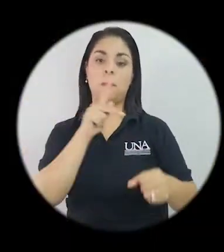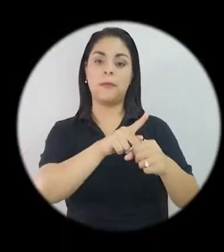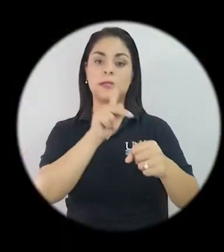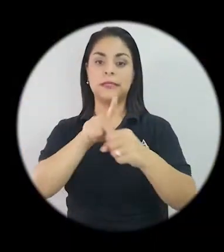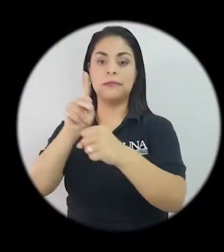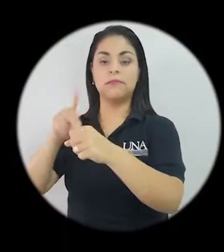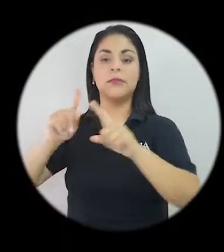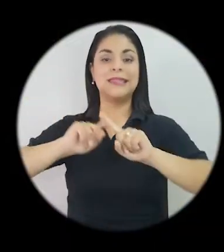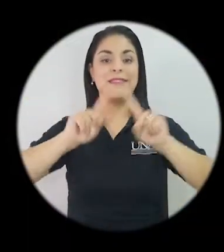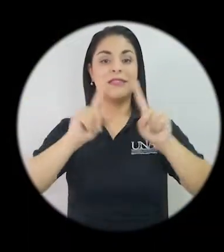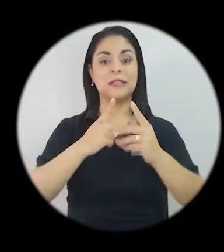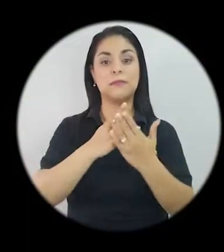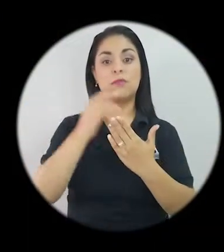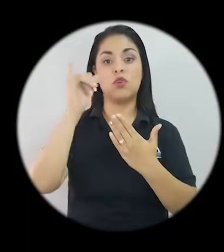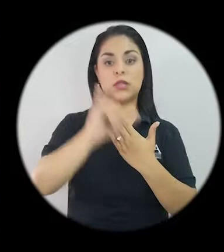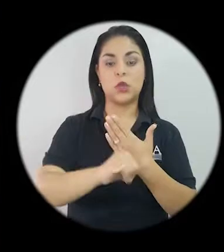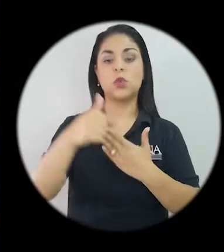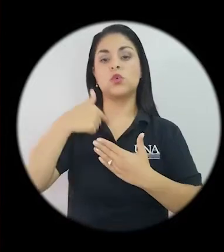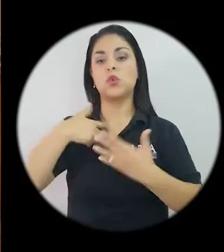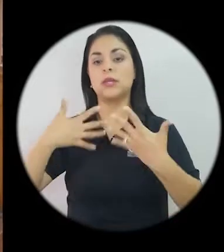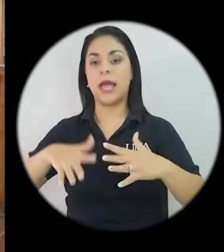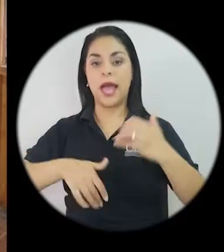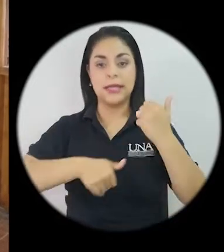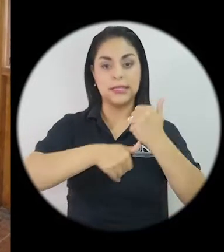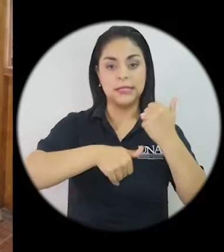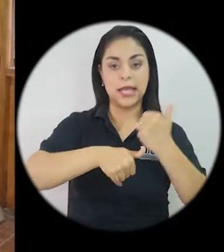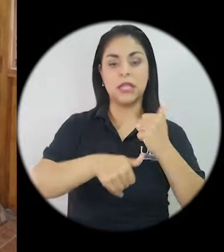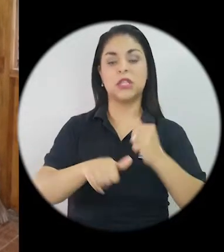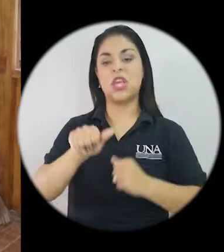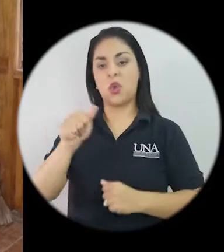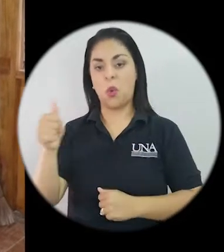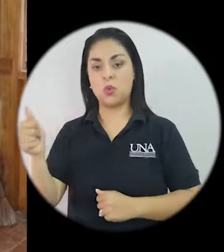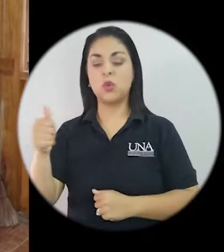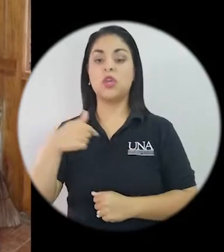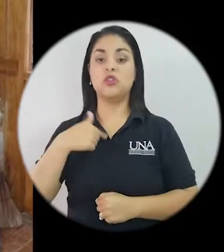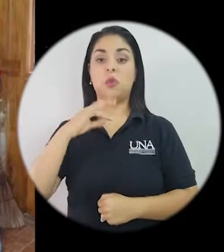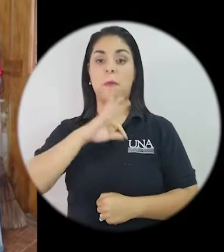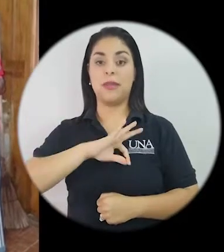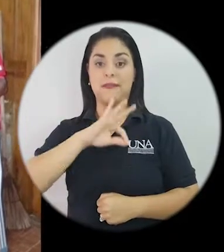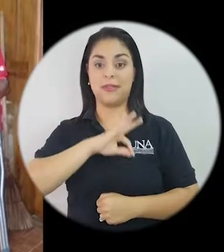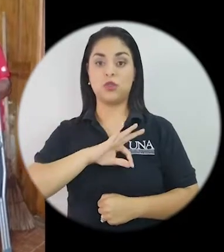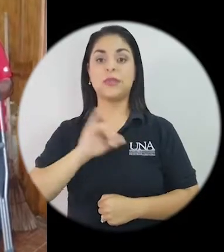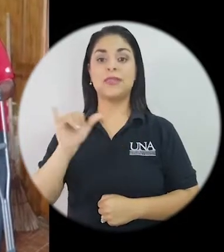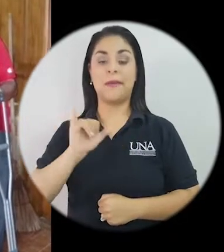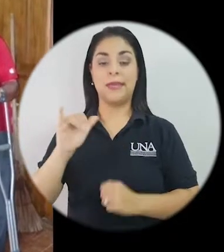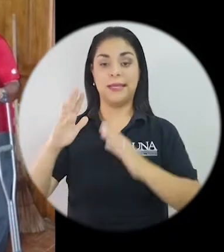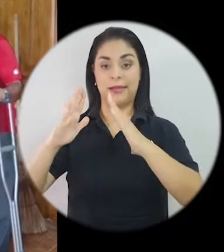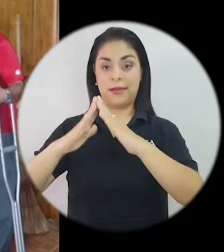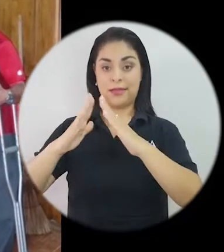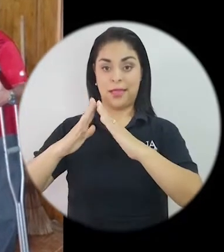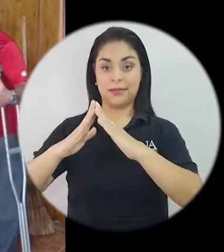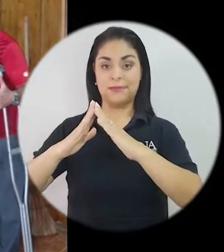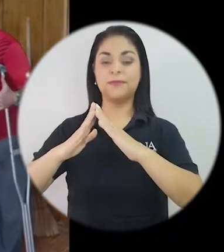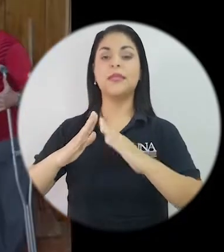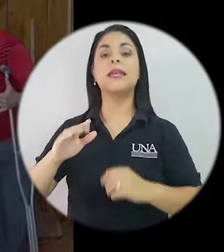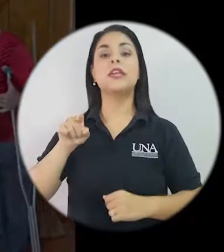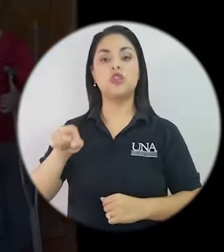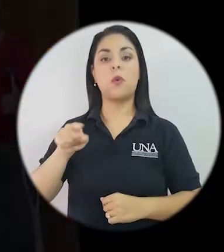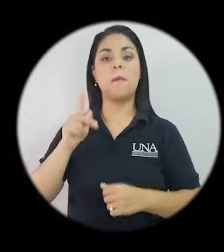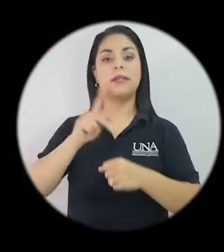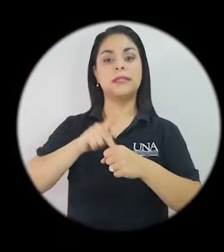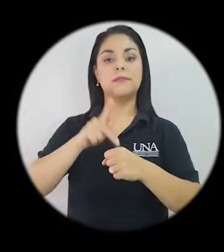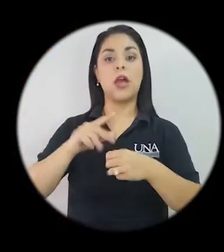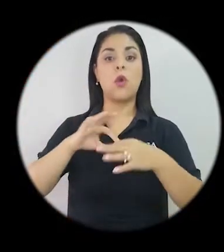diferentes proyectos, he tenido la oportunidad de ser asistente y demás, y ser beneficiario de residencias, y participé como coordinador